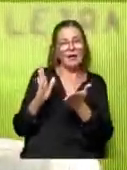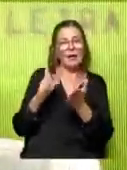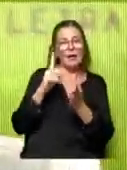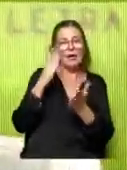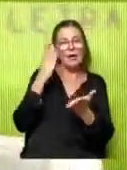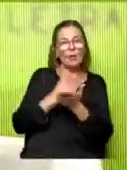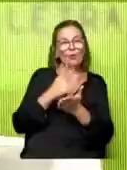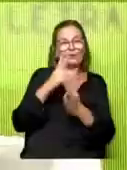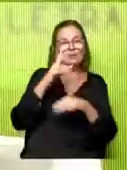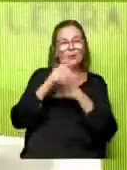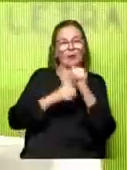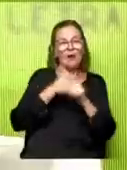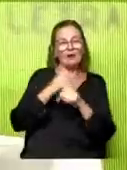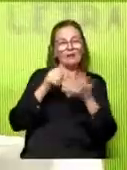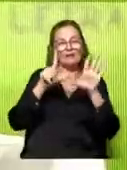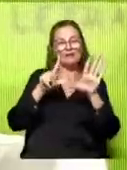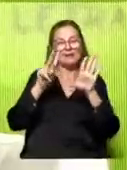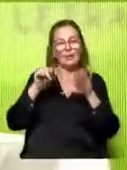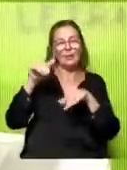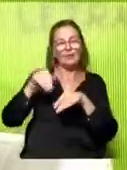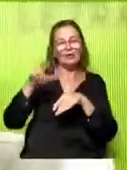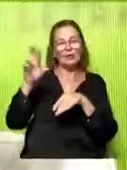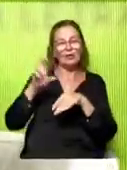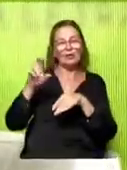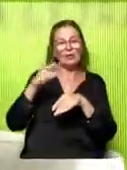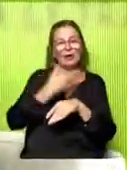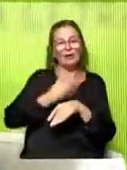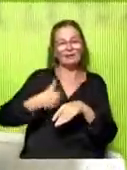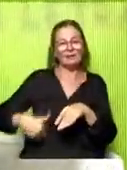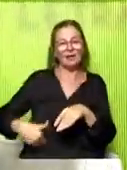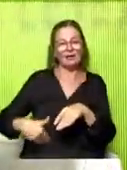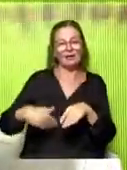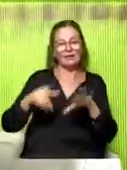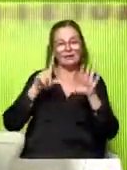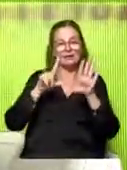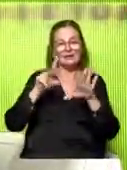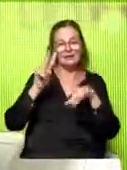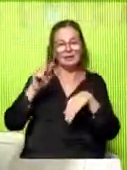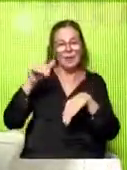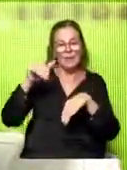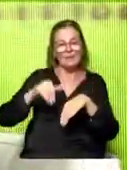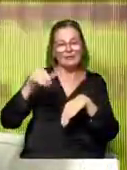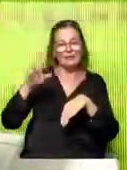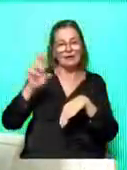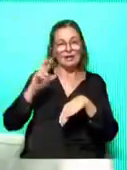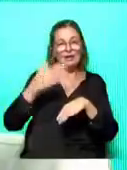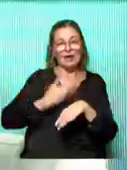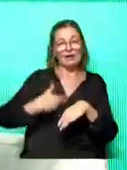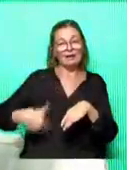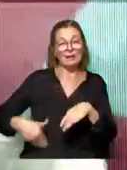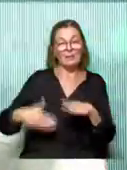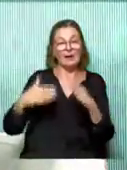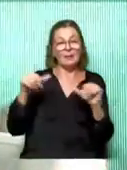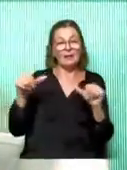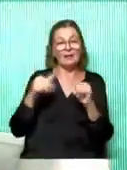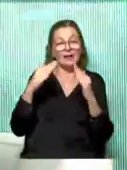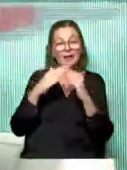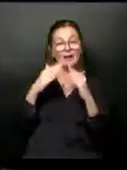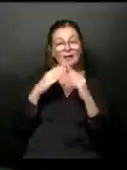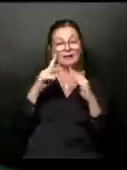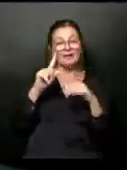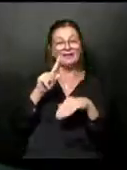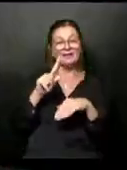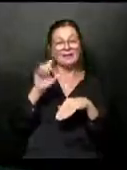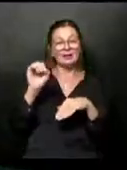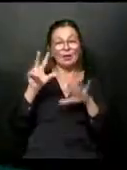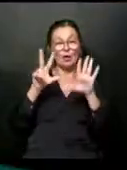72 millones de dólares del Estado. 72 millones de dólares del Estado para hacer vivienda de 108 mil dólares